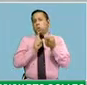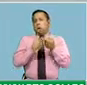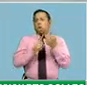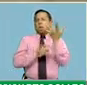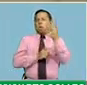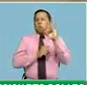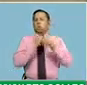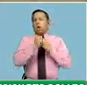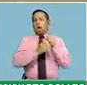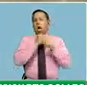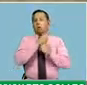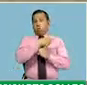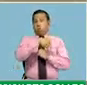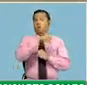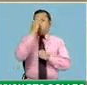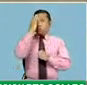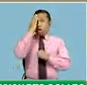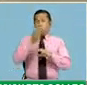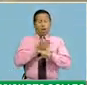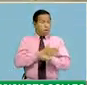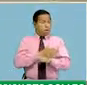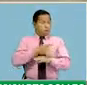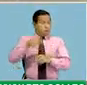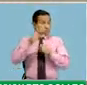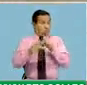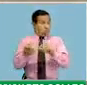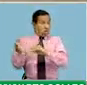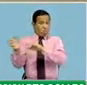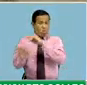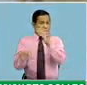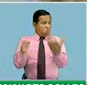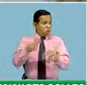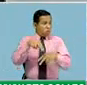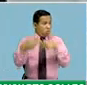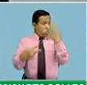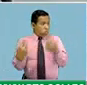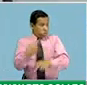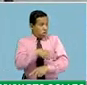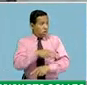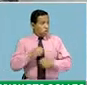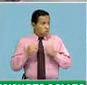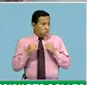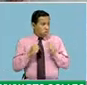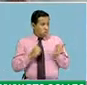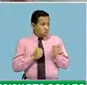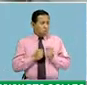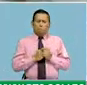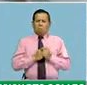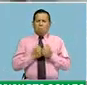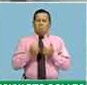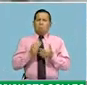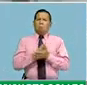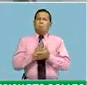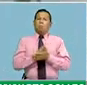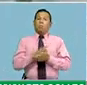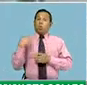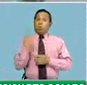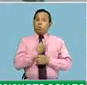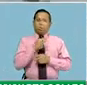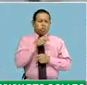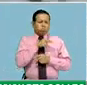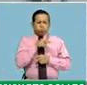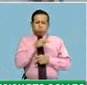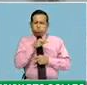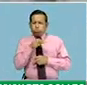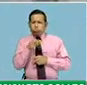años, que pese a conocer de personas ahogadas en ese lugar, no tienen miedo. Hicimos un recorrido a lo largo del trasvase en el sector de la Llanía